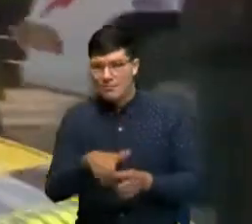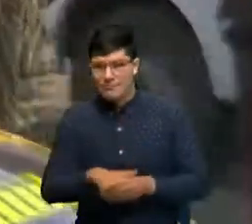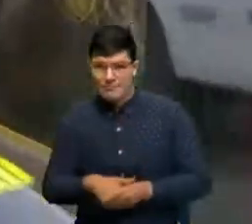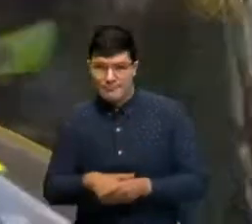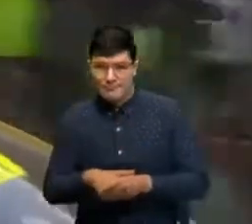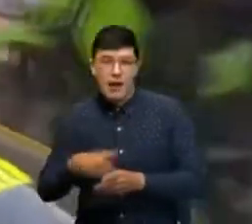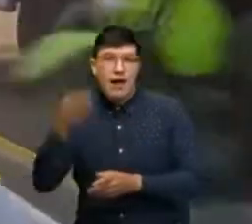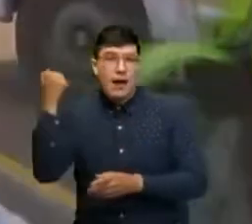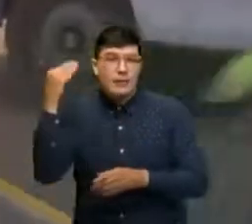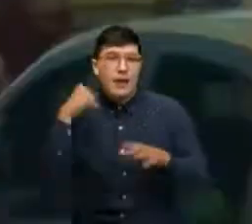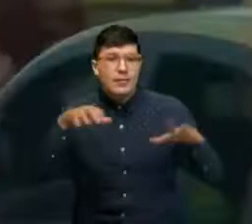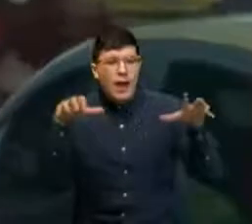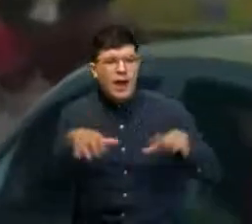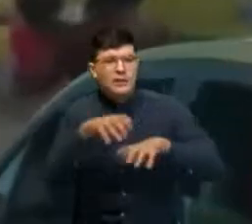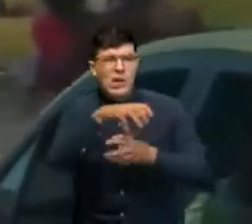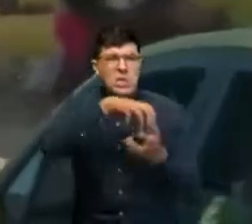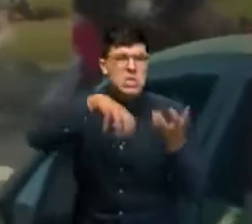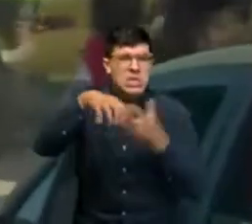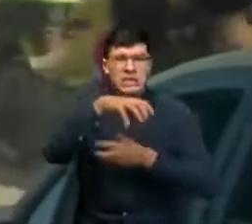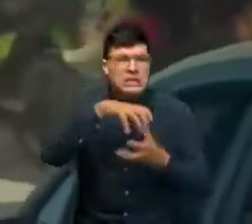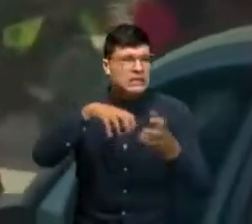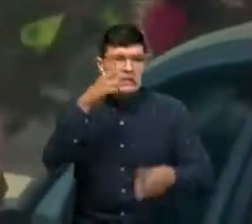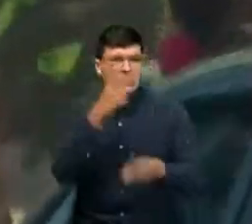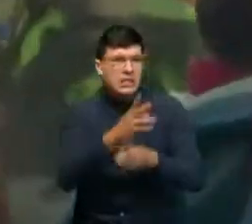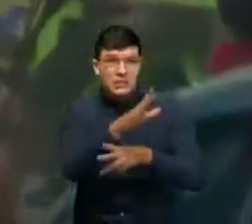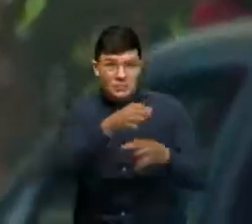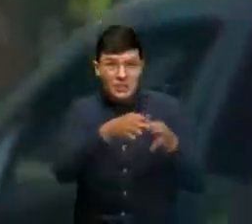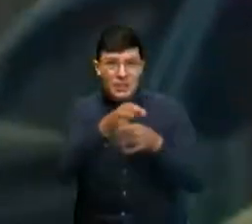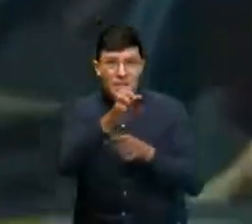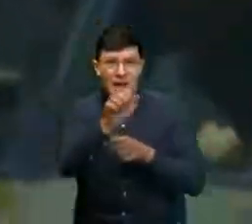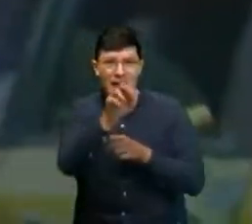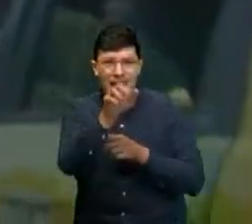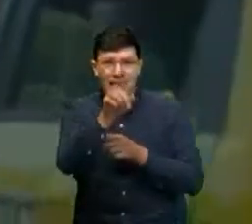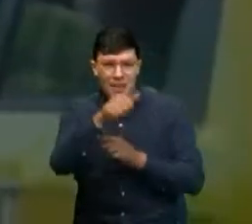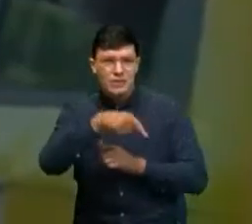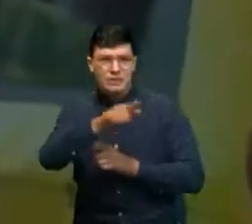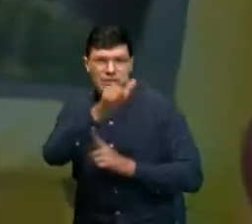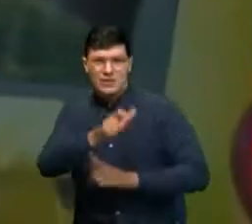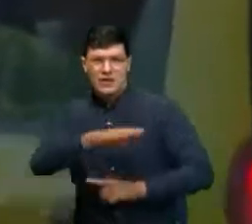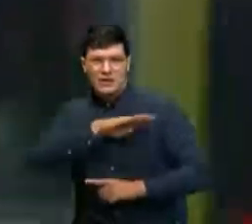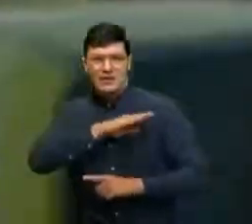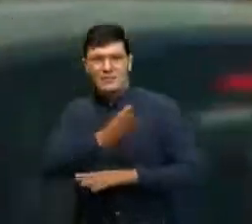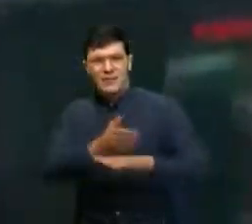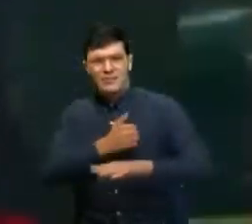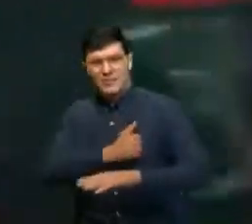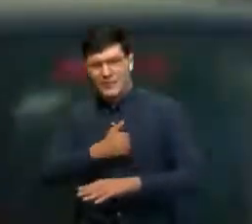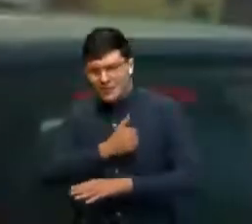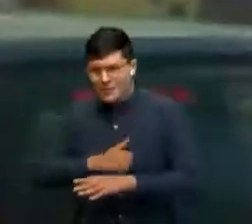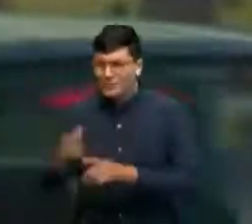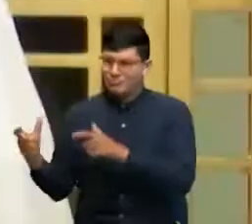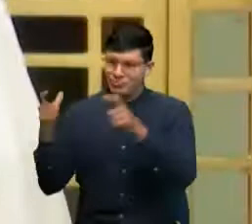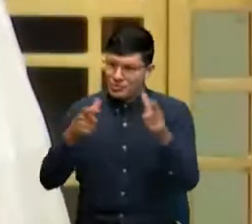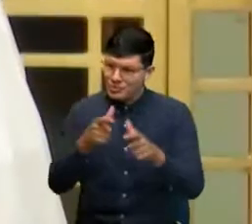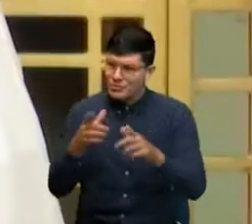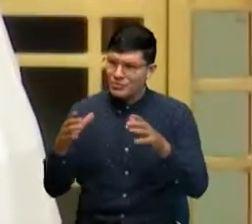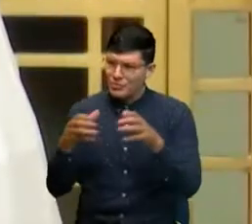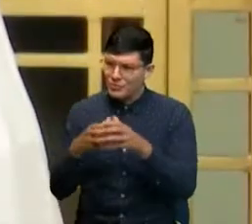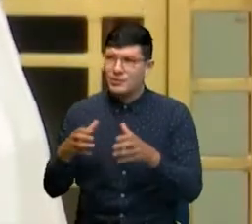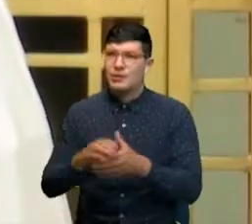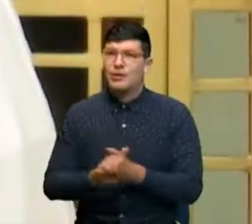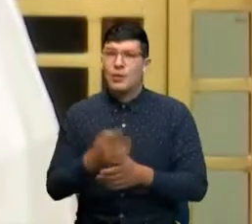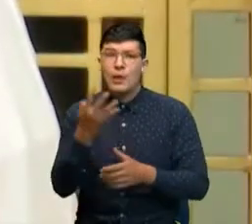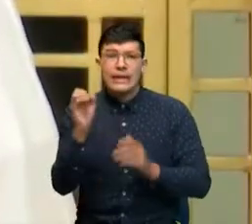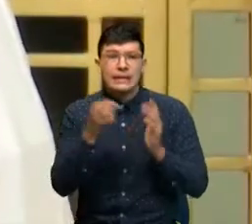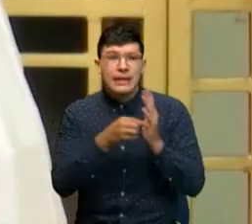los constantes hechos de desorden e inseguridad que se presentan en la parada el mandatario local solicitó mayor presencia de autoridad en la zona 40.000 personas